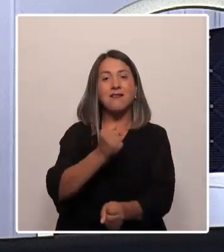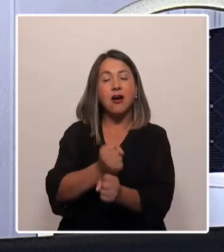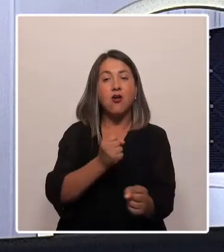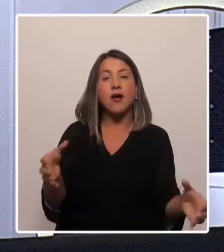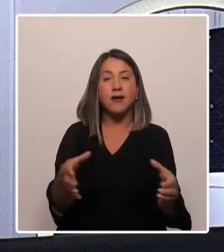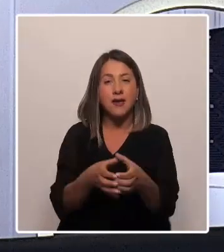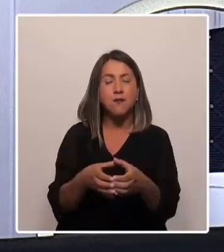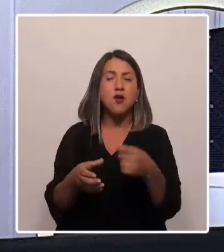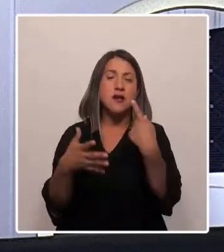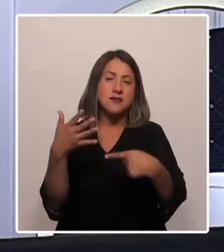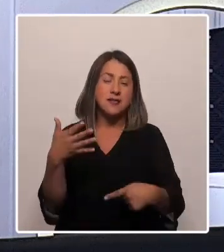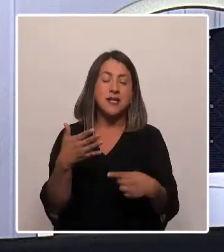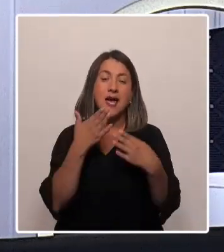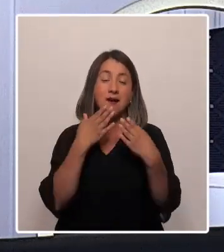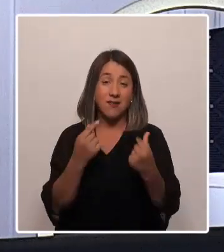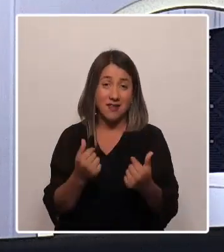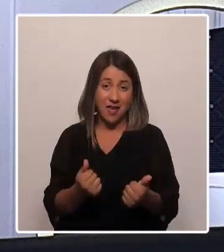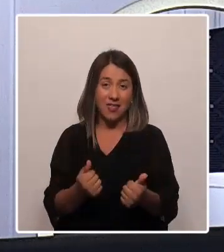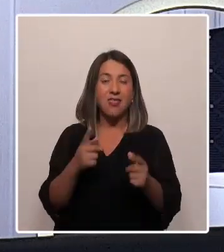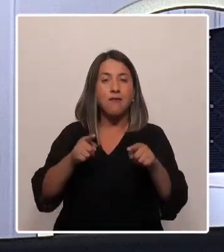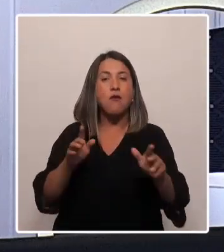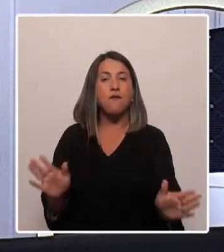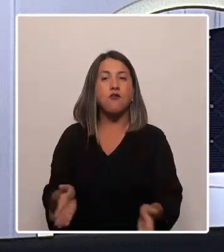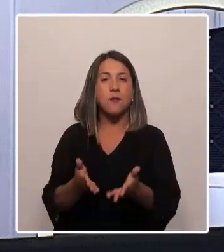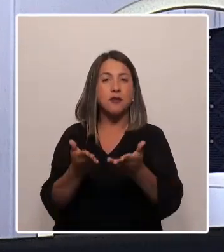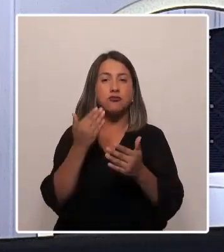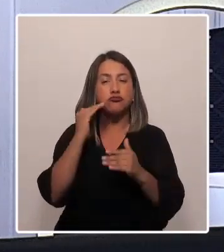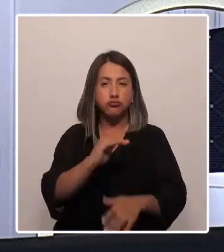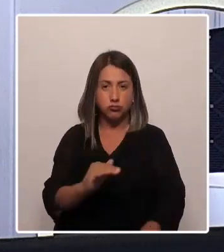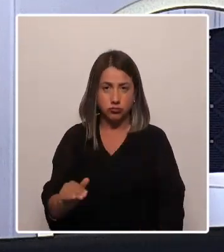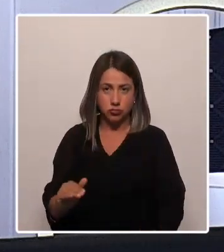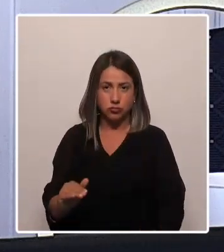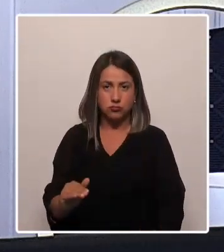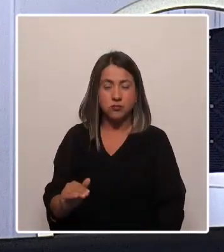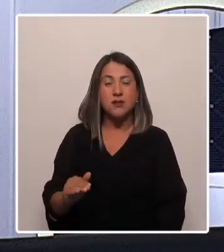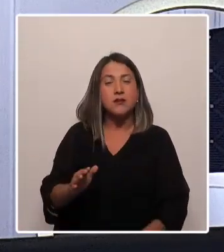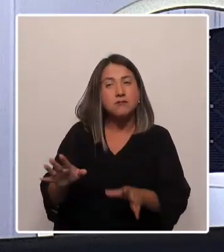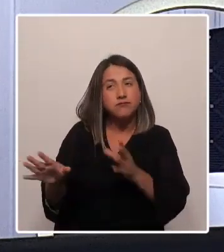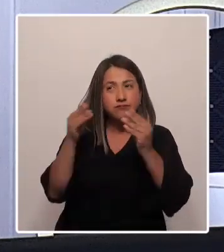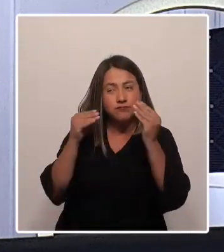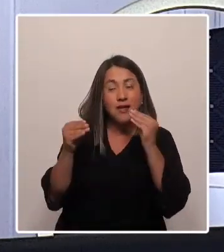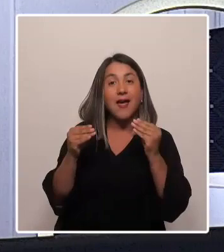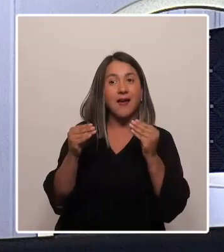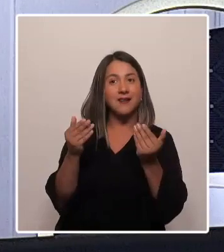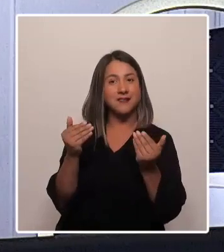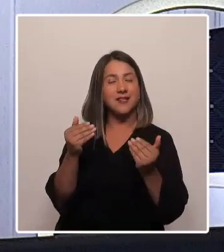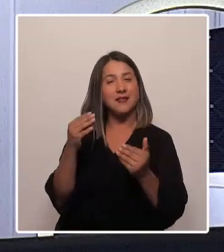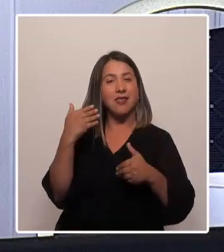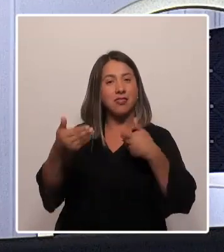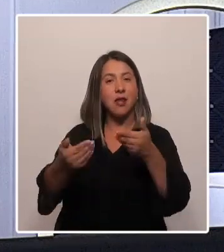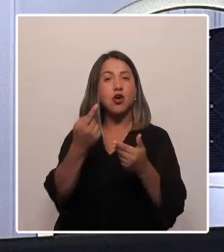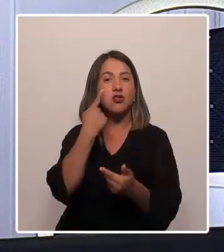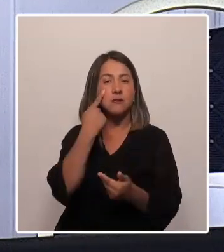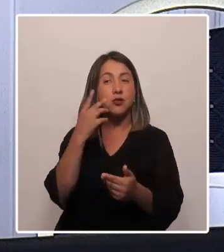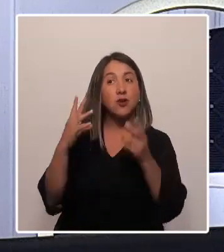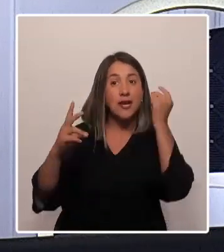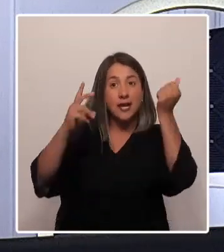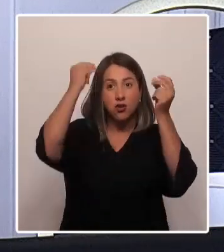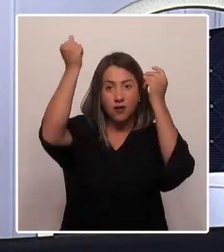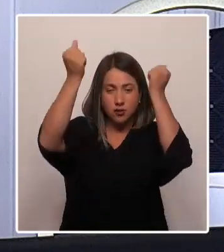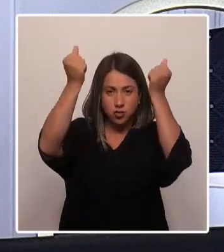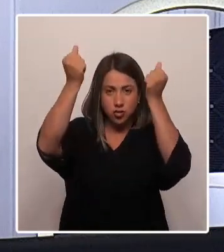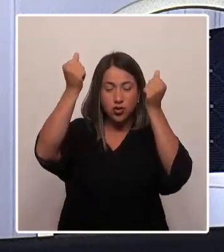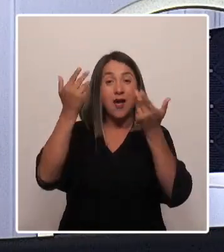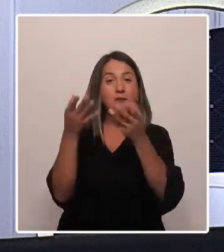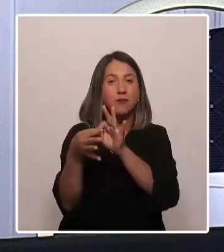de habilidades que debemos fomentar desde pequeños, tan necesarias para la creación de conocimiento y la innovación. Es por esto